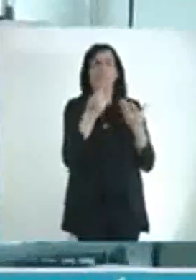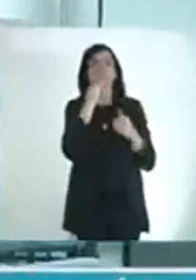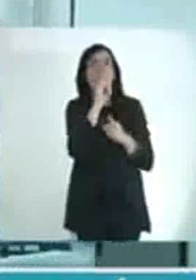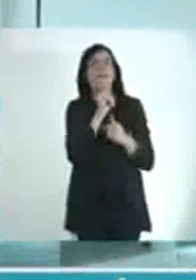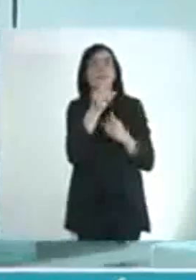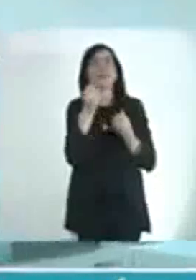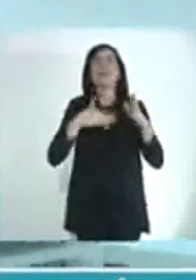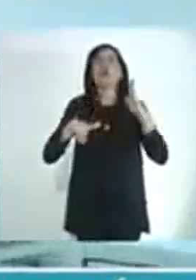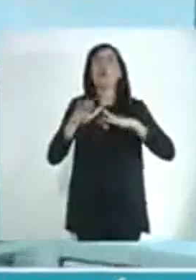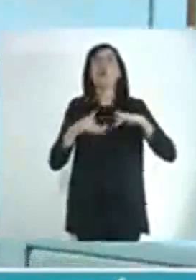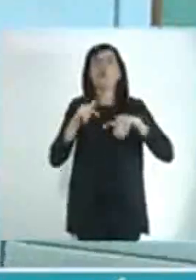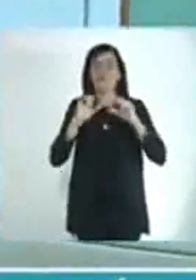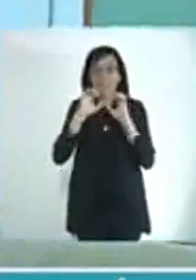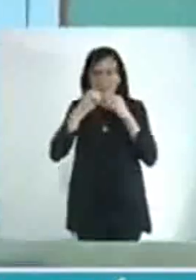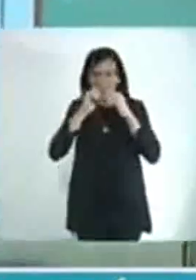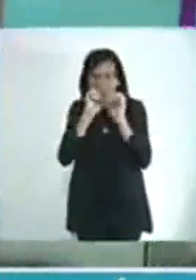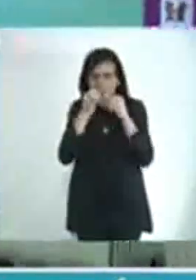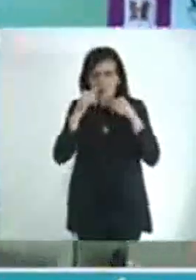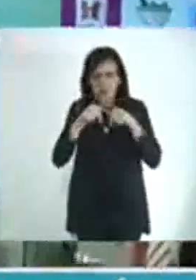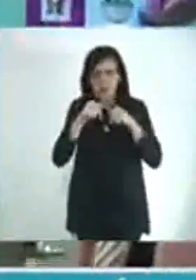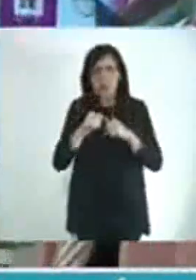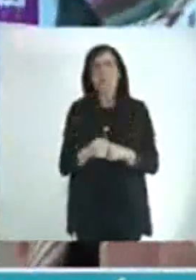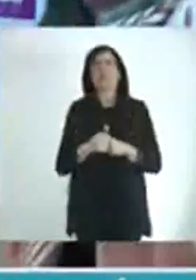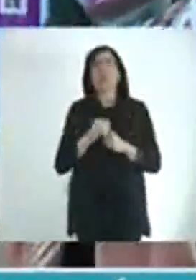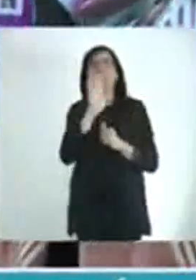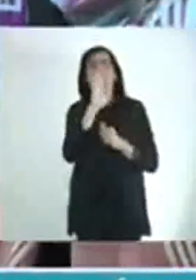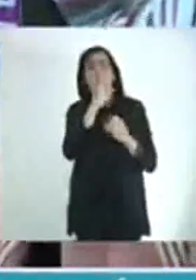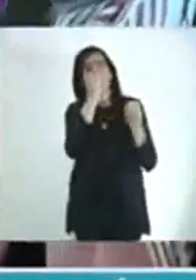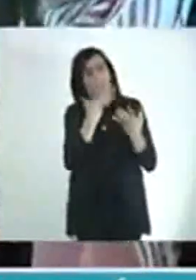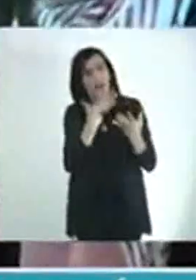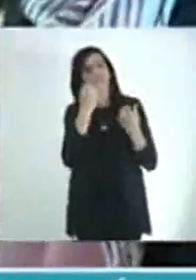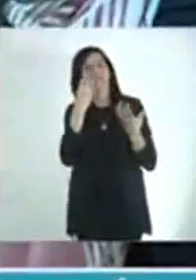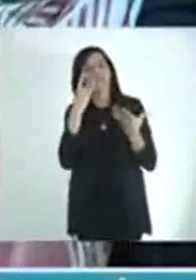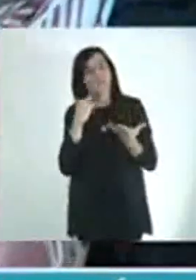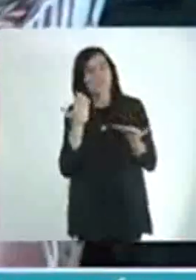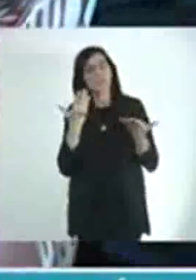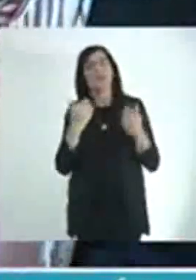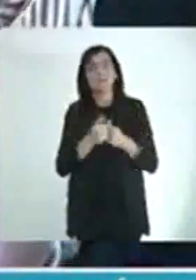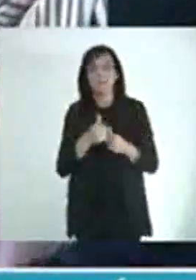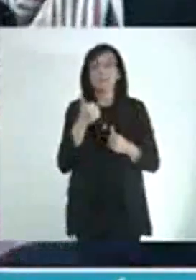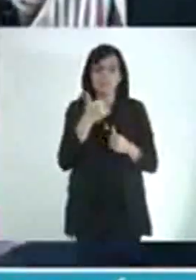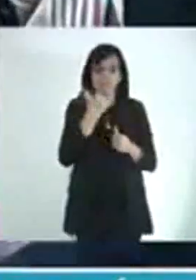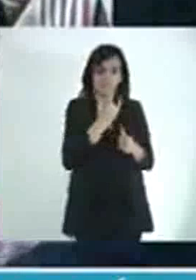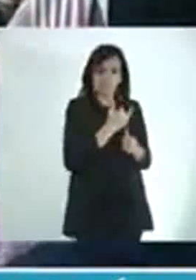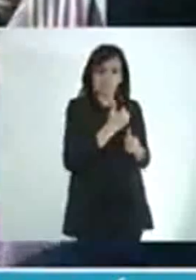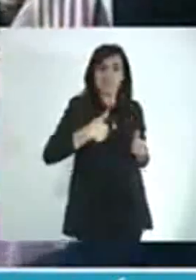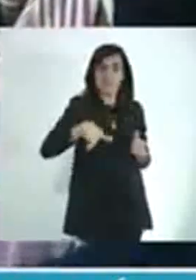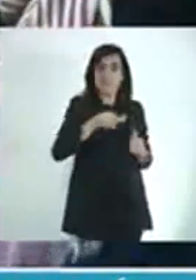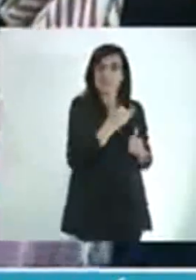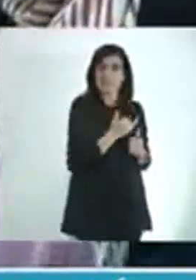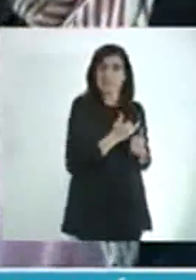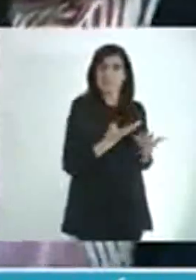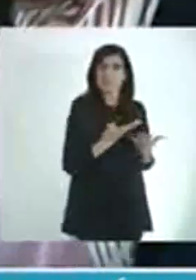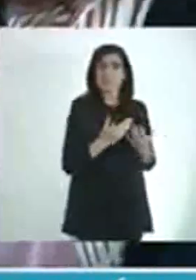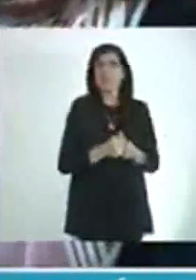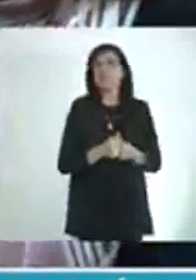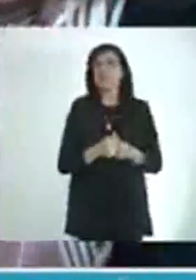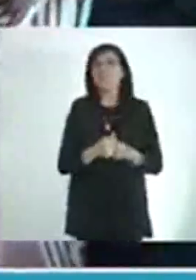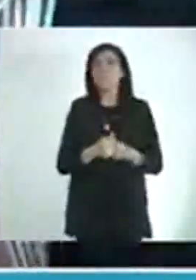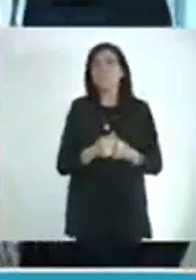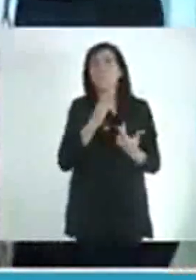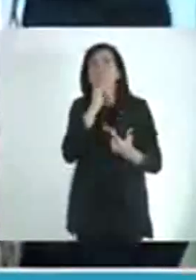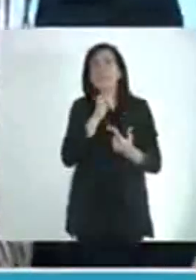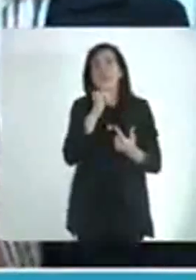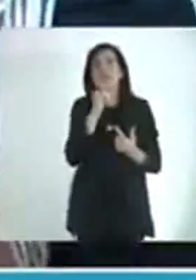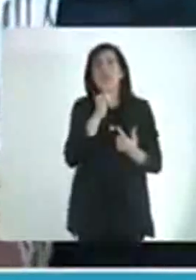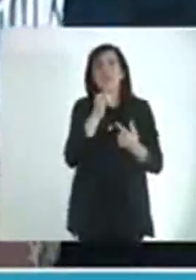en las escuelas desde este laboratorio. ¿Cómo estás, Iris? Hola, buenos días, ¿cómo están? Bueno, acá estamos un poco, después puedo contar,